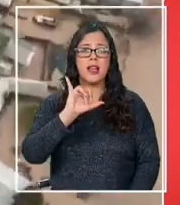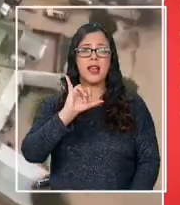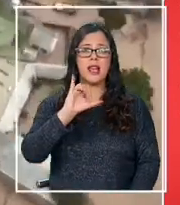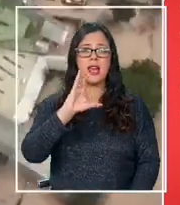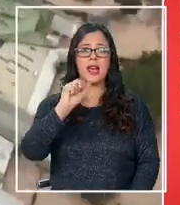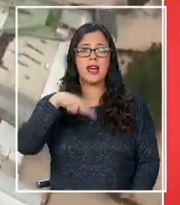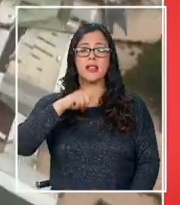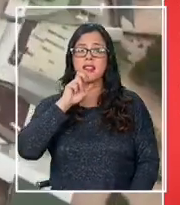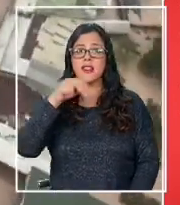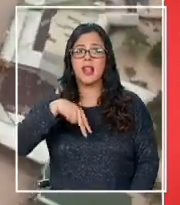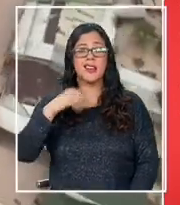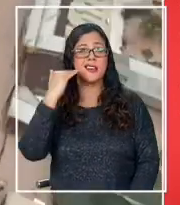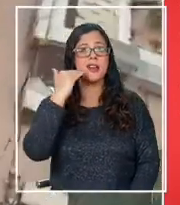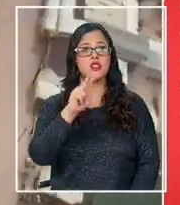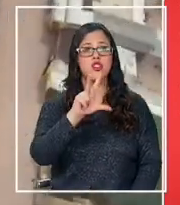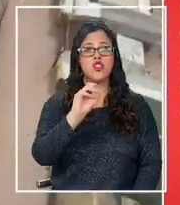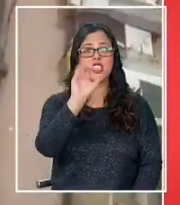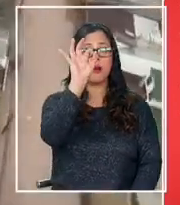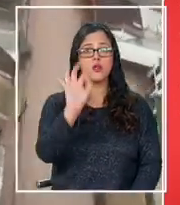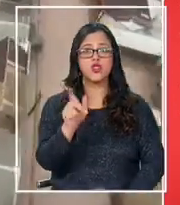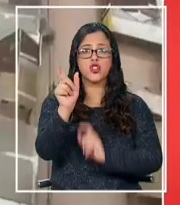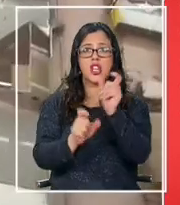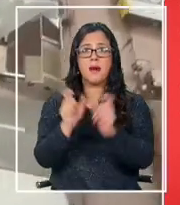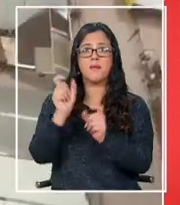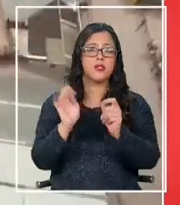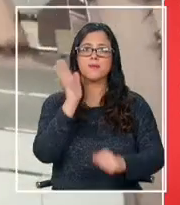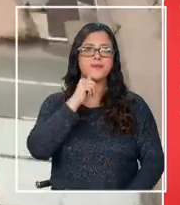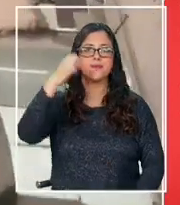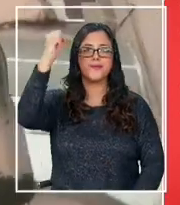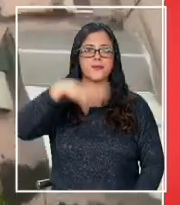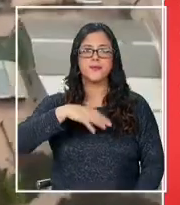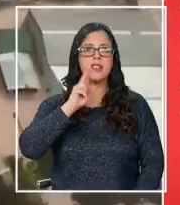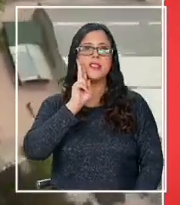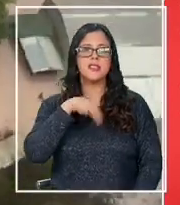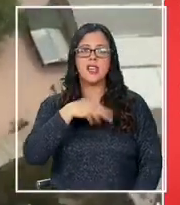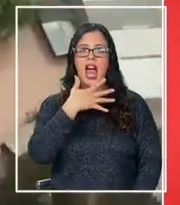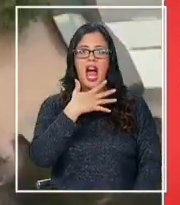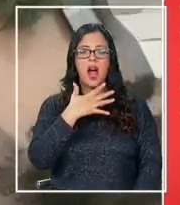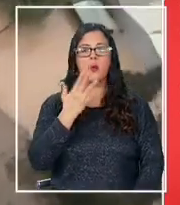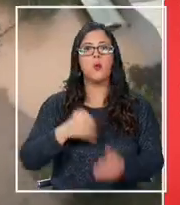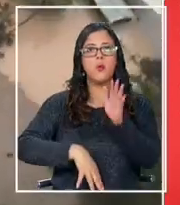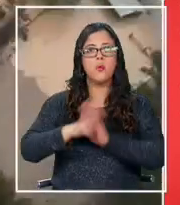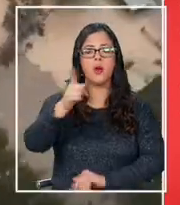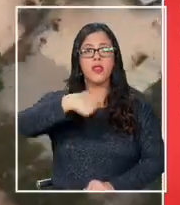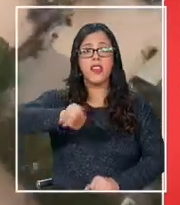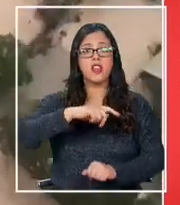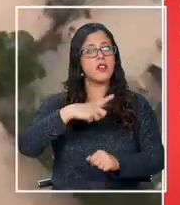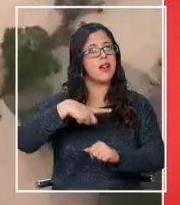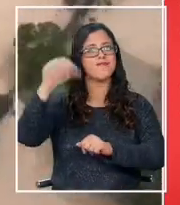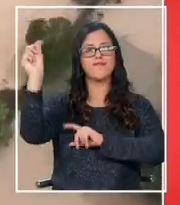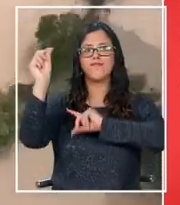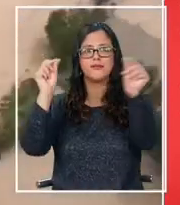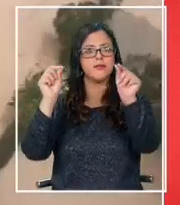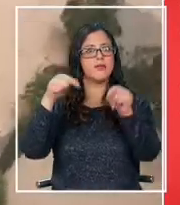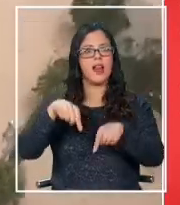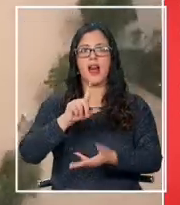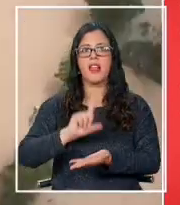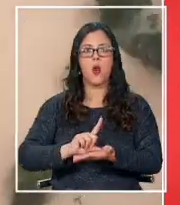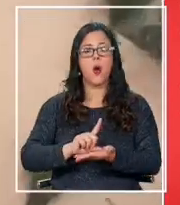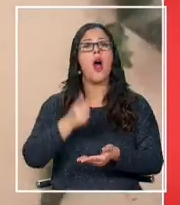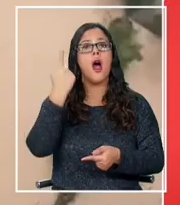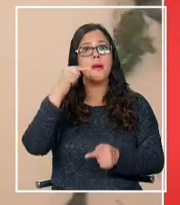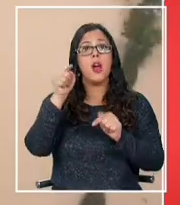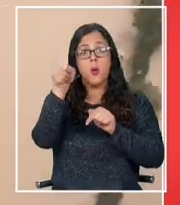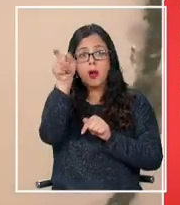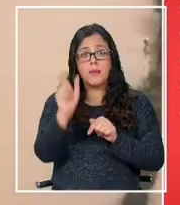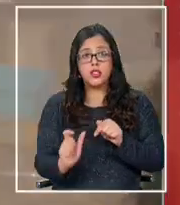prácticamente cerca del 80% de la población se encuentra sin luz, se encuentra sin agua, y la mayoría de ellos ya ha abandonado este lugar. Pero tenemos justamente a